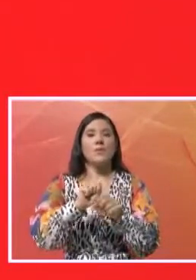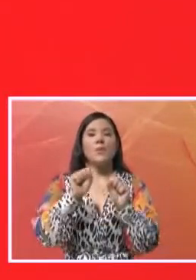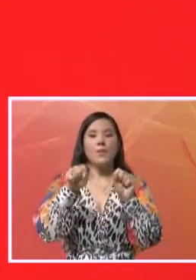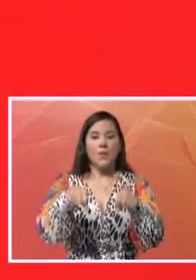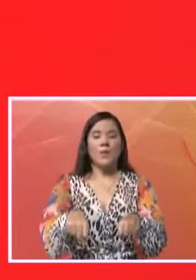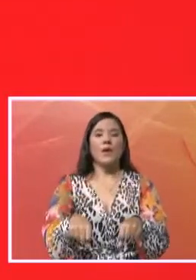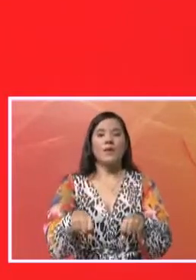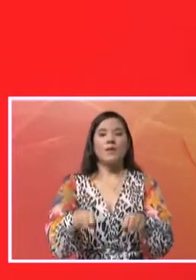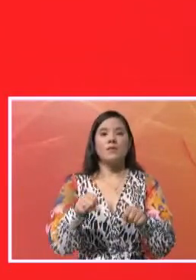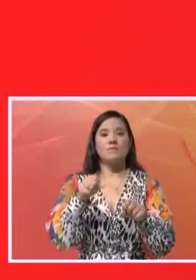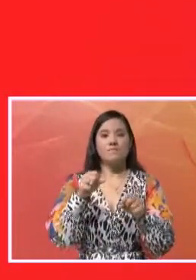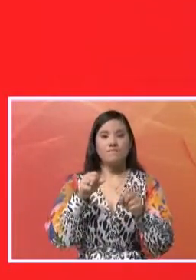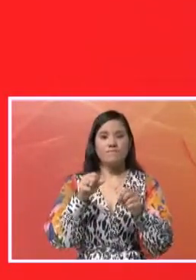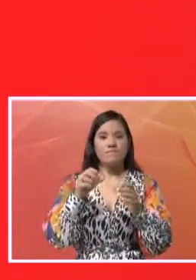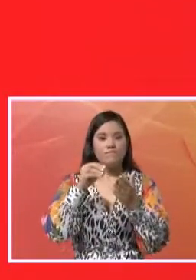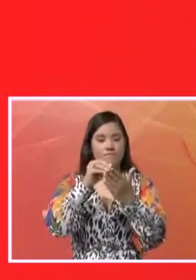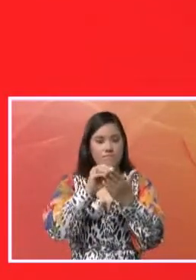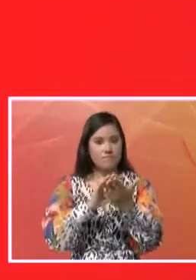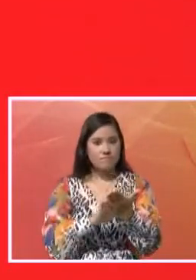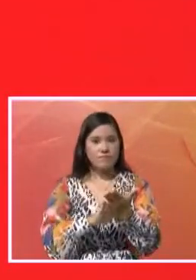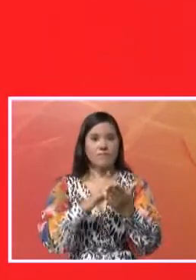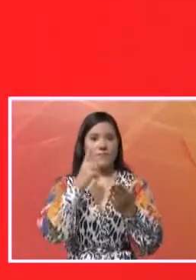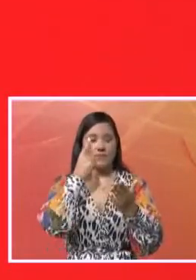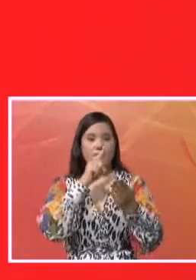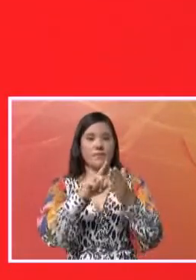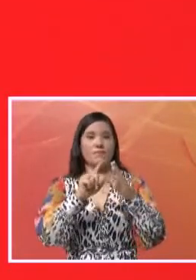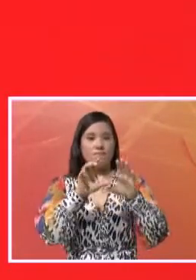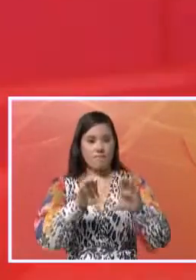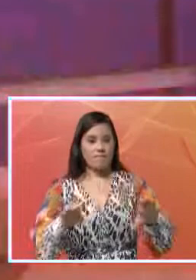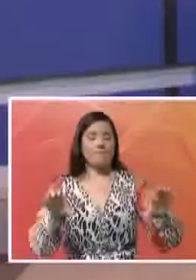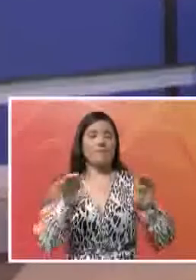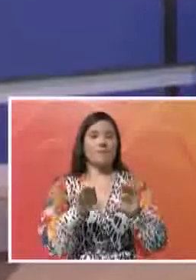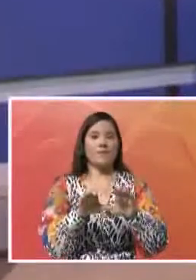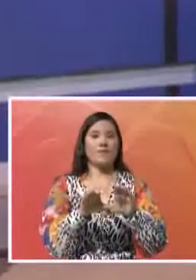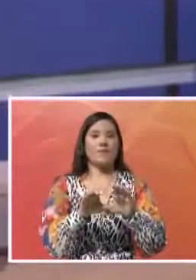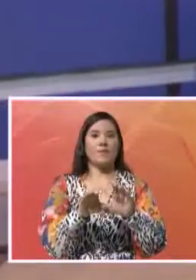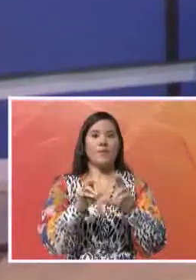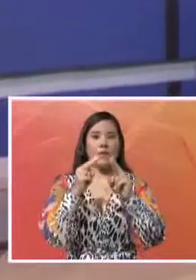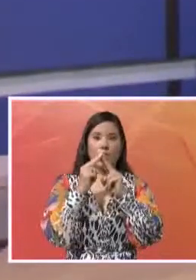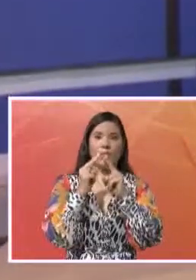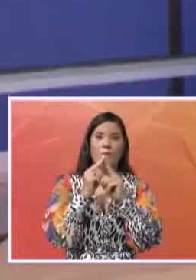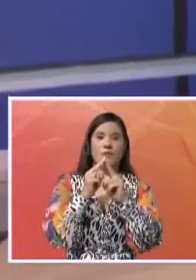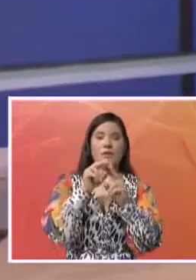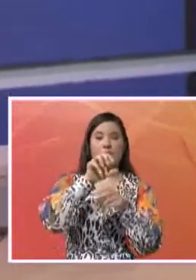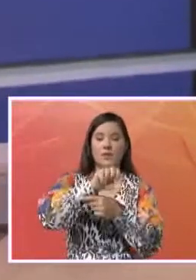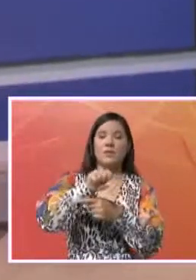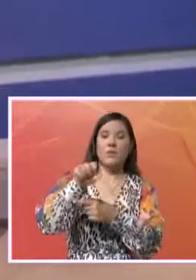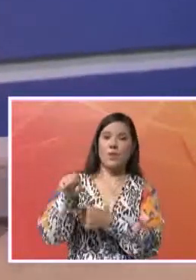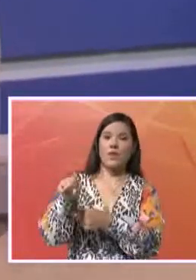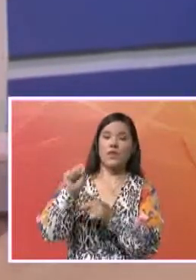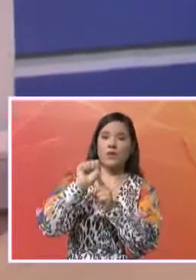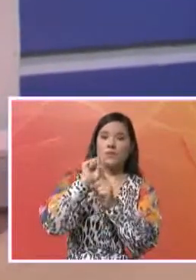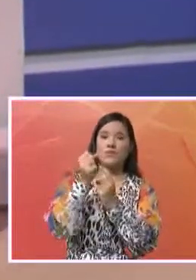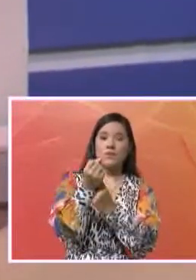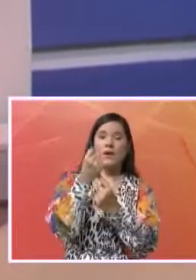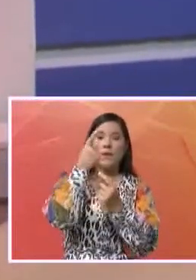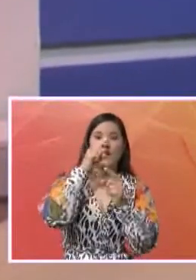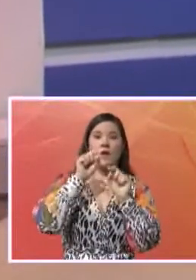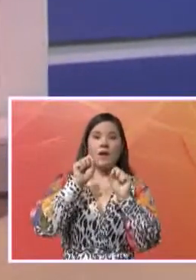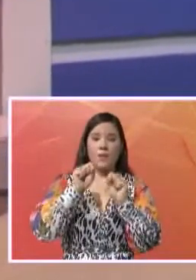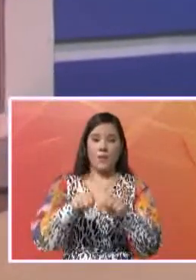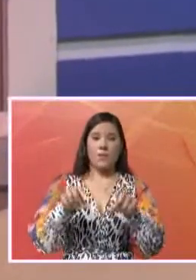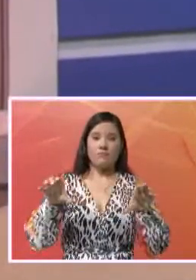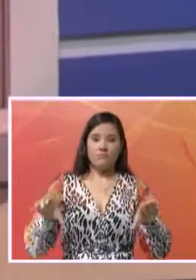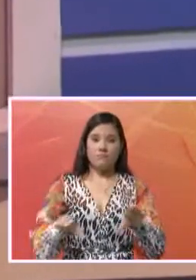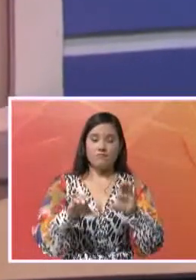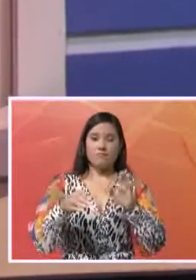pueda verdaderamente materializar y llevar una propuesta en conjunta al mismo consejo nacional de la seguridad social para que este tipo de cosas